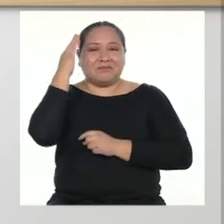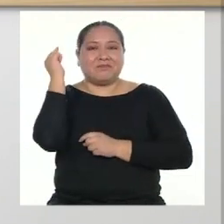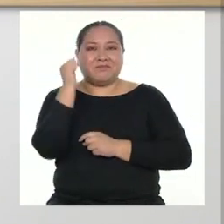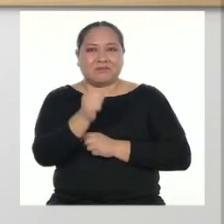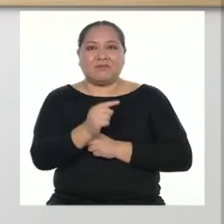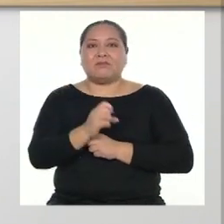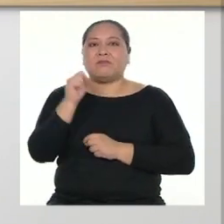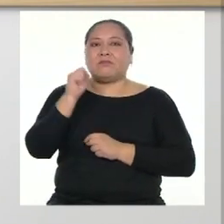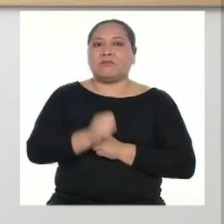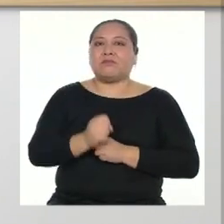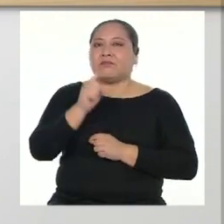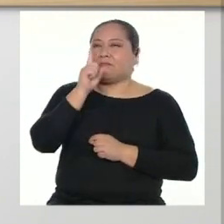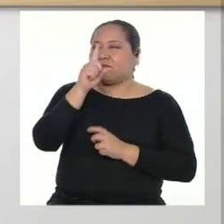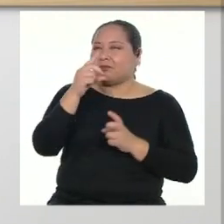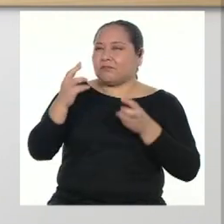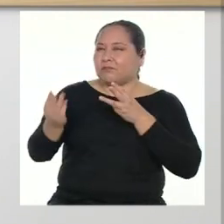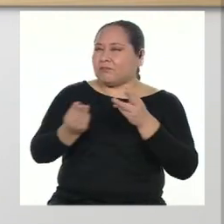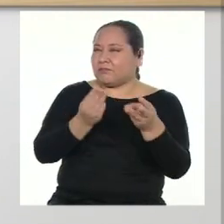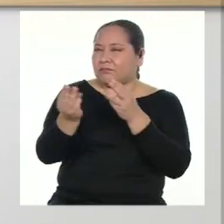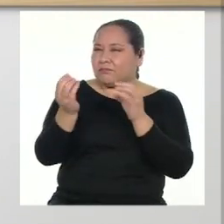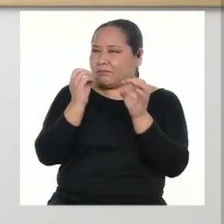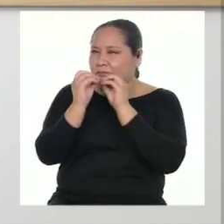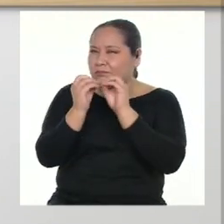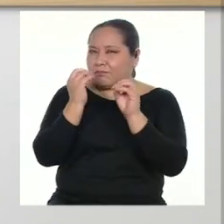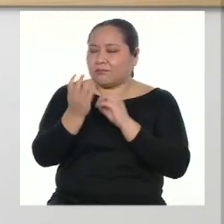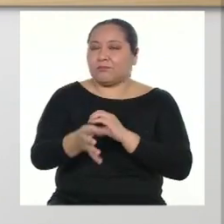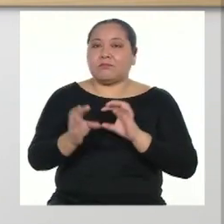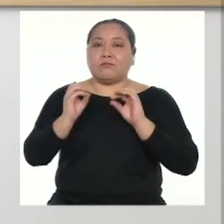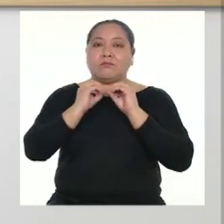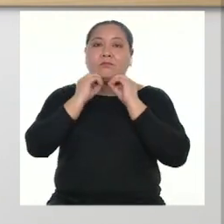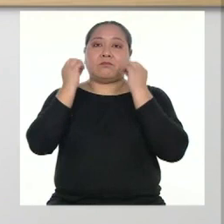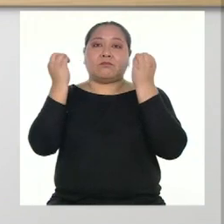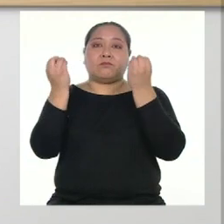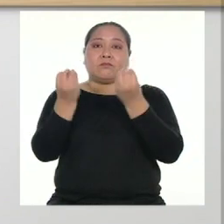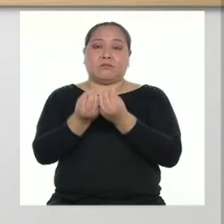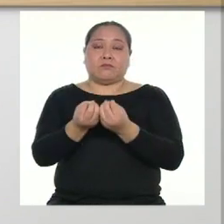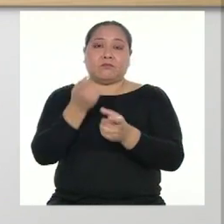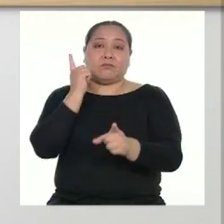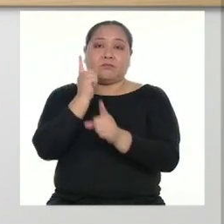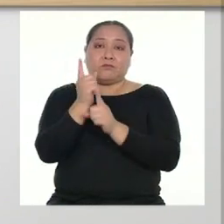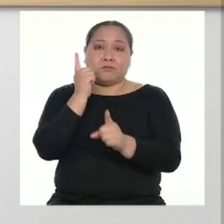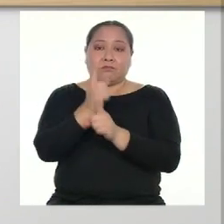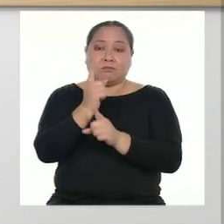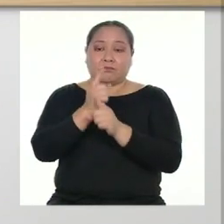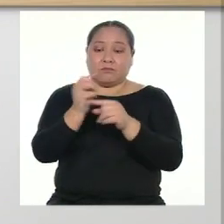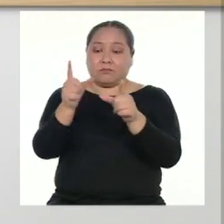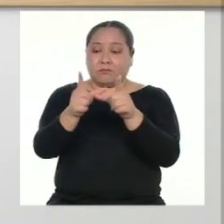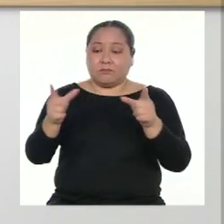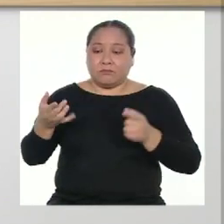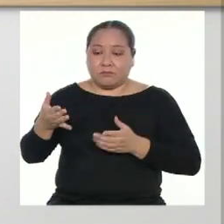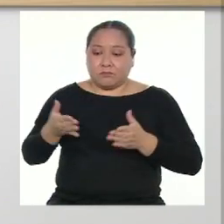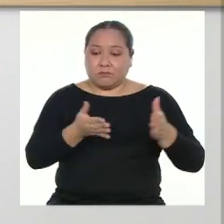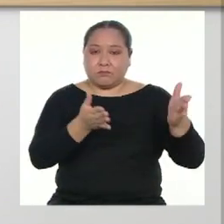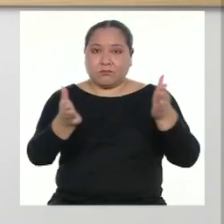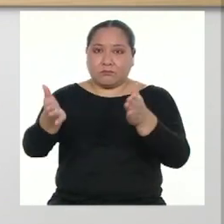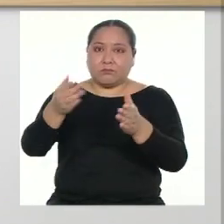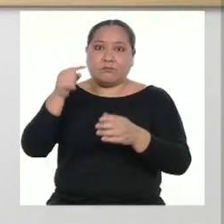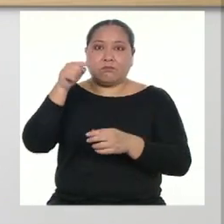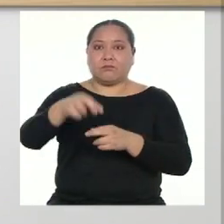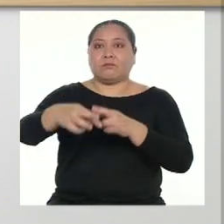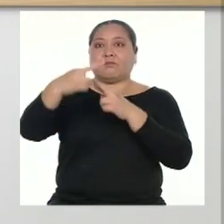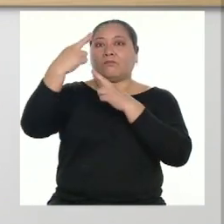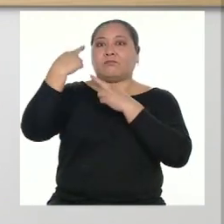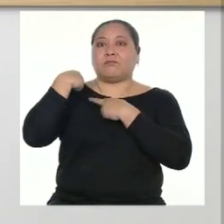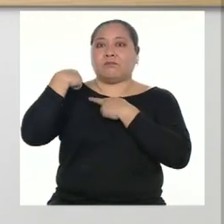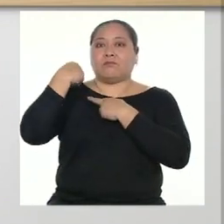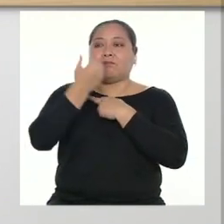que existe una manera de hacerlo. La organización y eficiencia de los espacios urbanos son tarea de